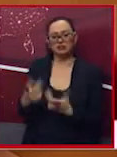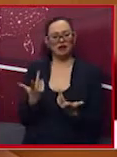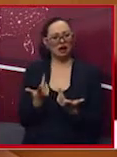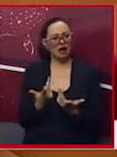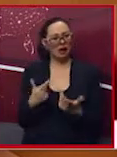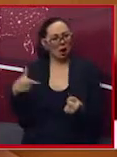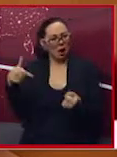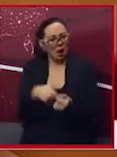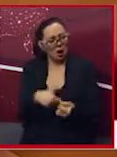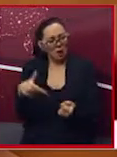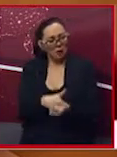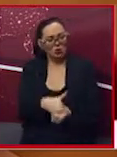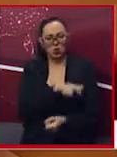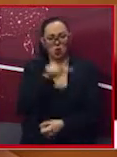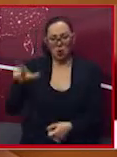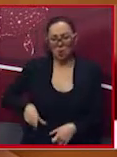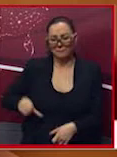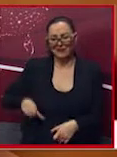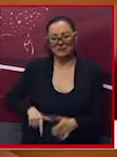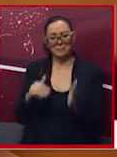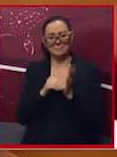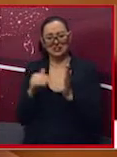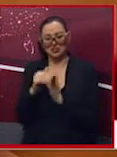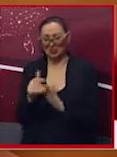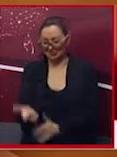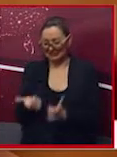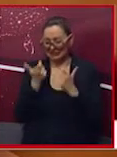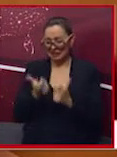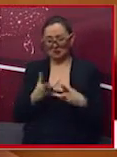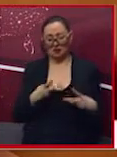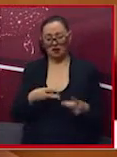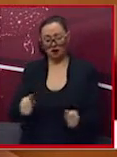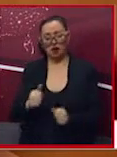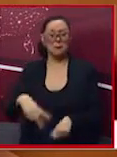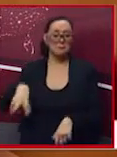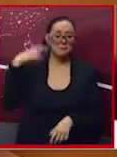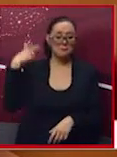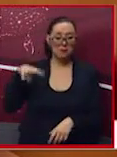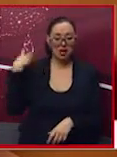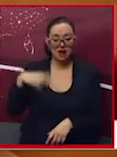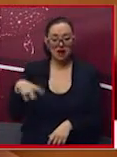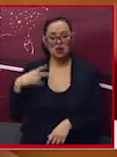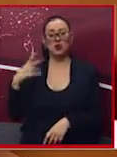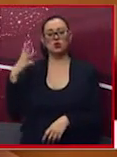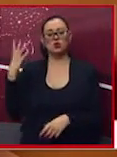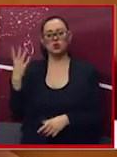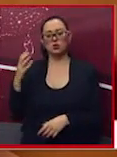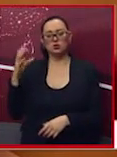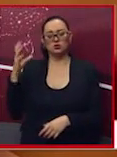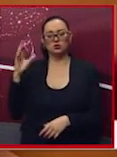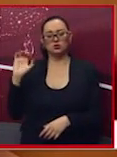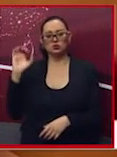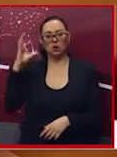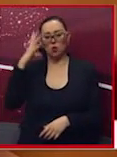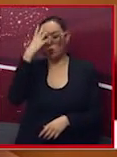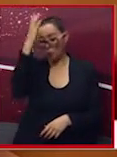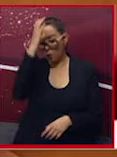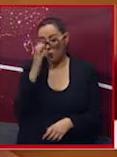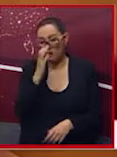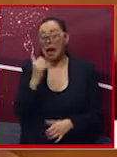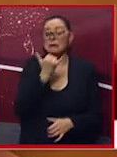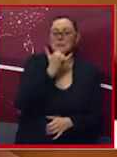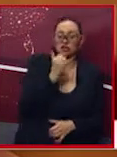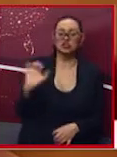años de los gobiernos estatales que desviaron millones de pesos, como en Veracruz y Coahuila con los Duartes, y Chihuahua, los